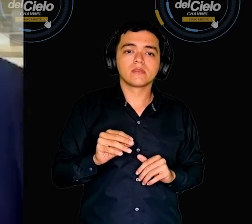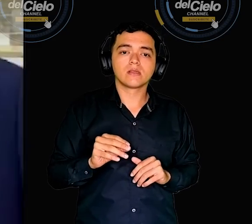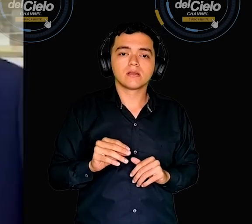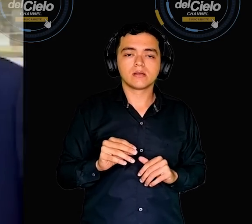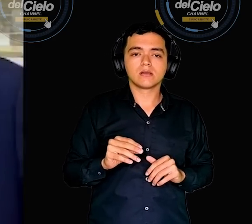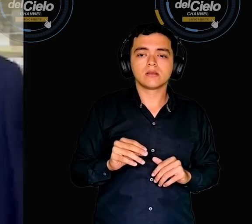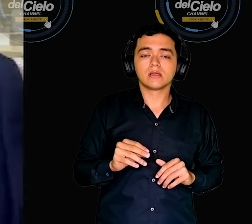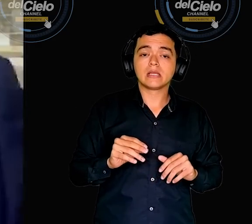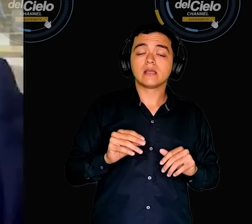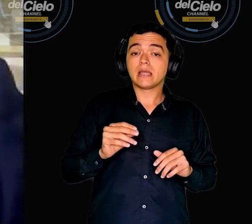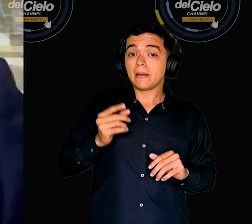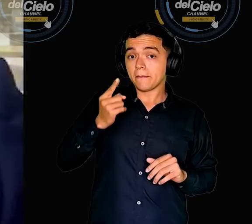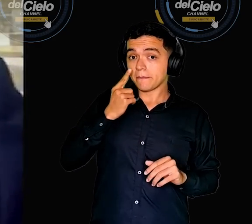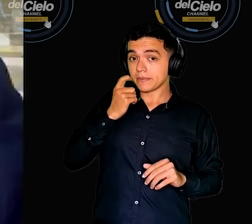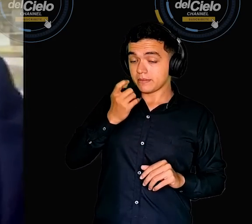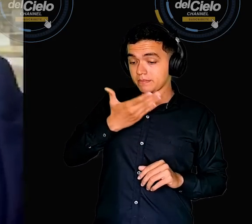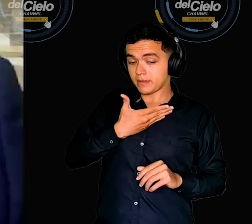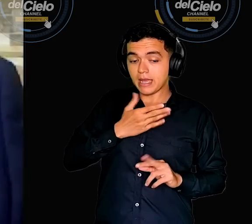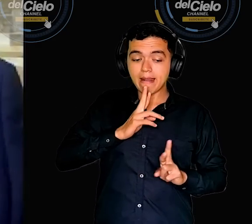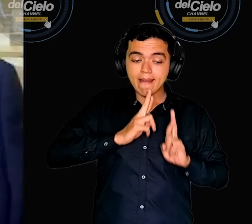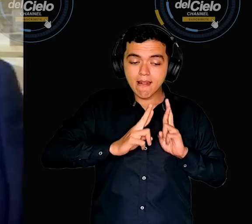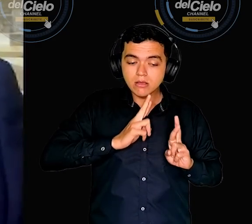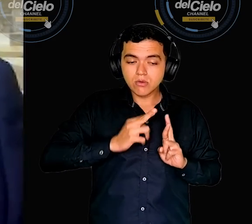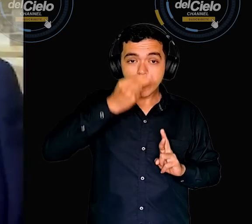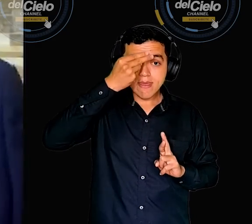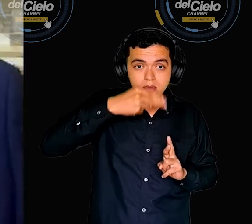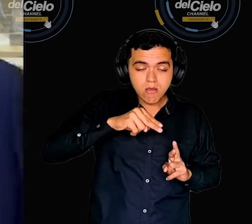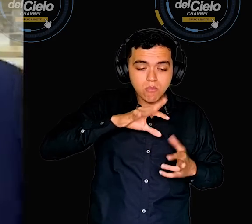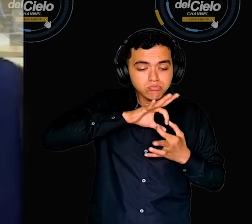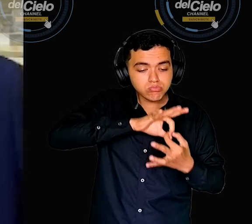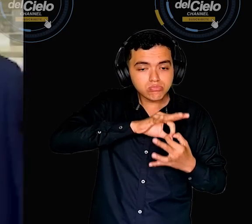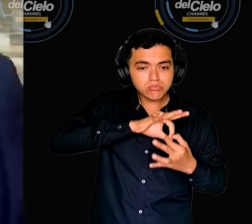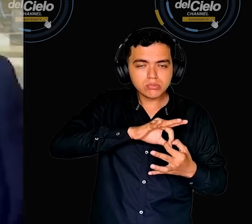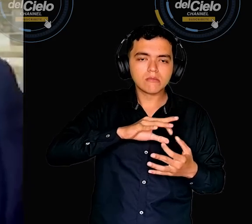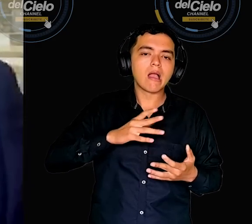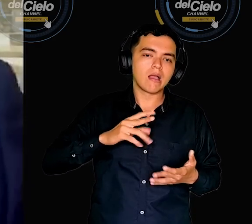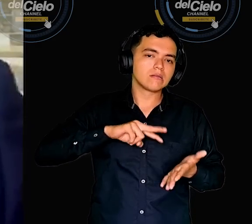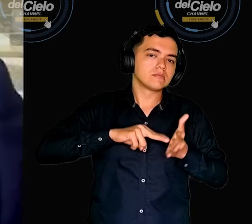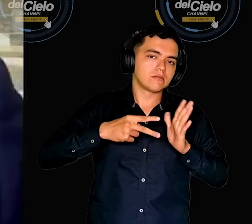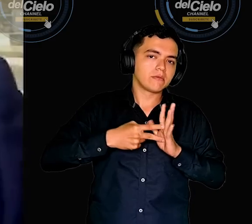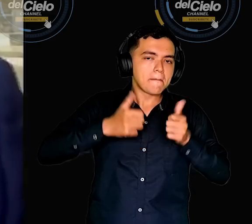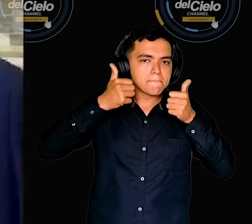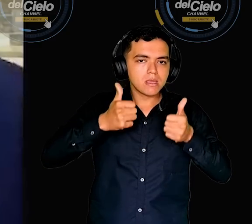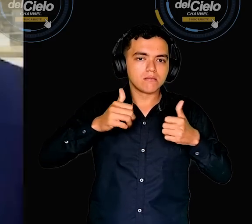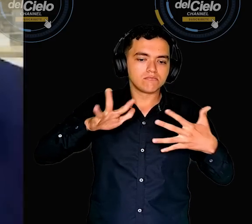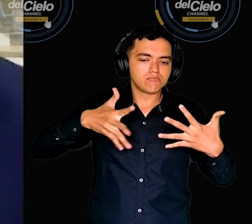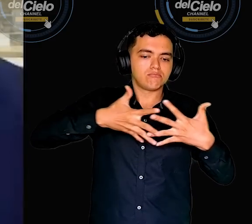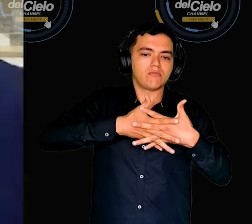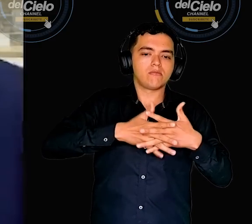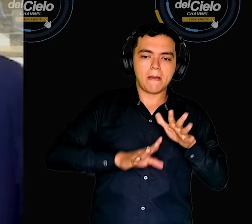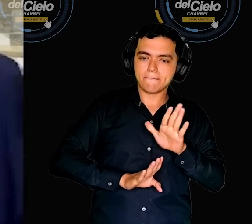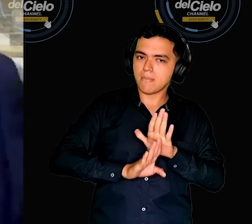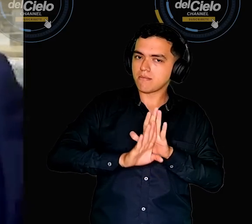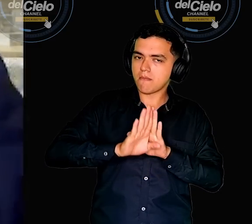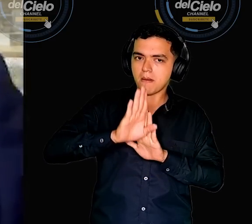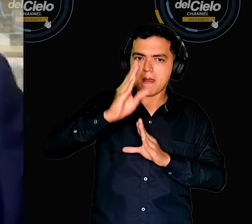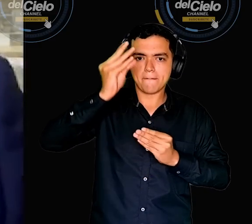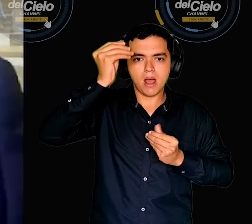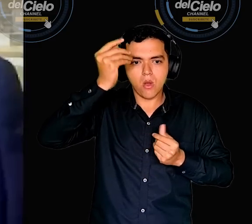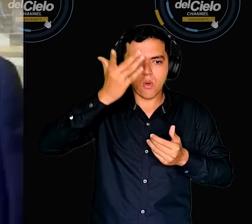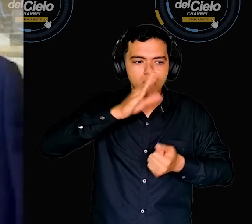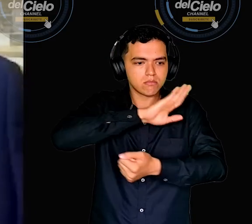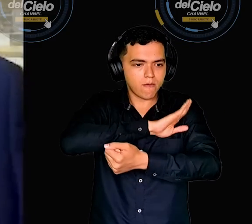será, si yo no soy capaz de preparar la cuna para que duerma sano y